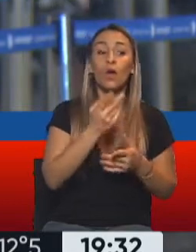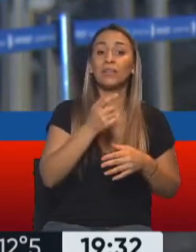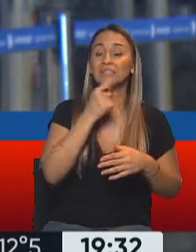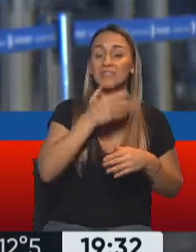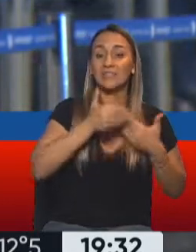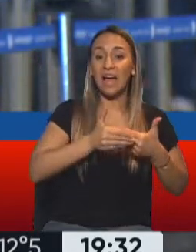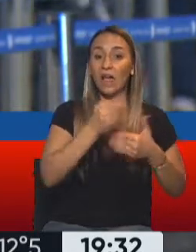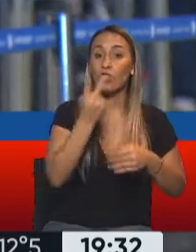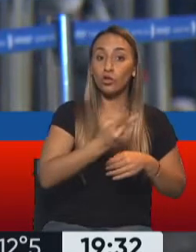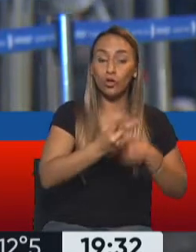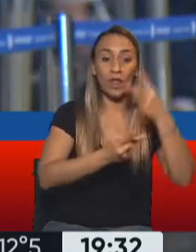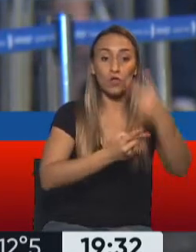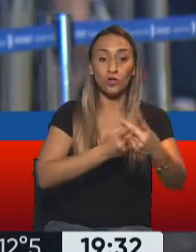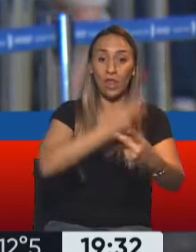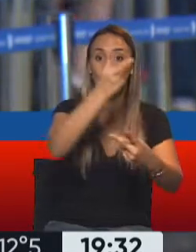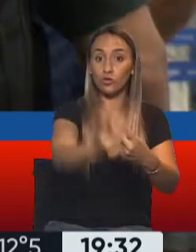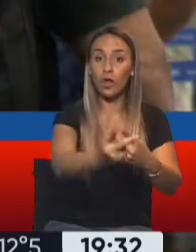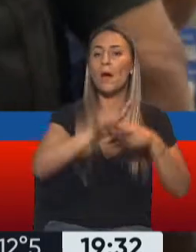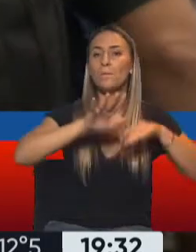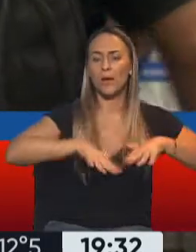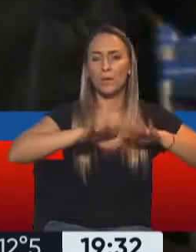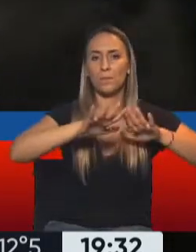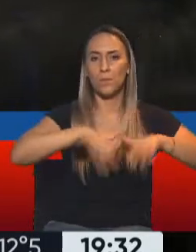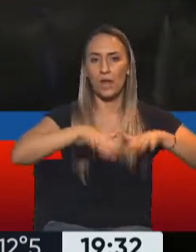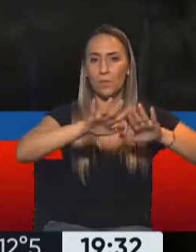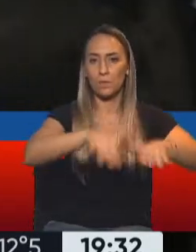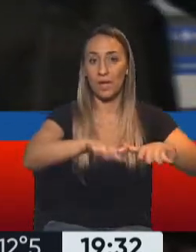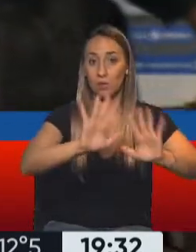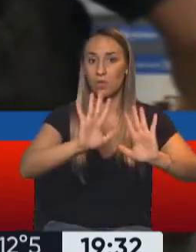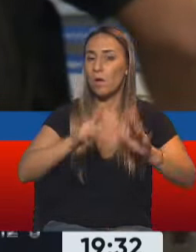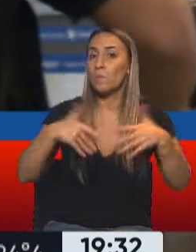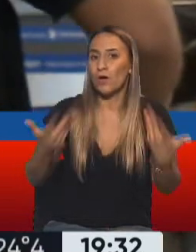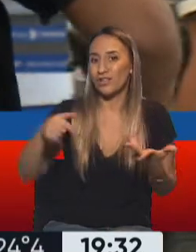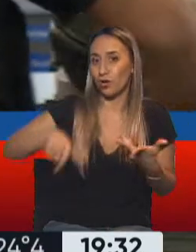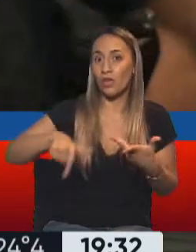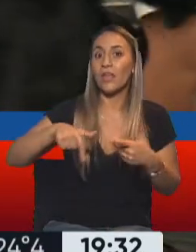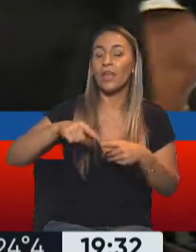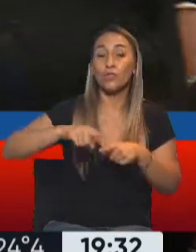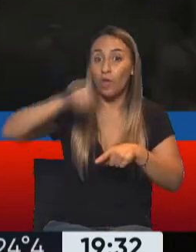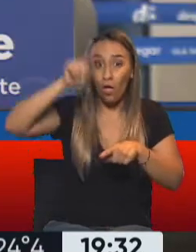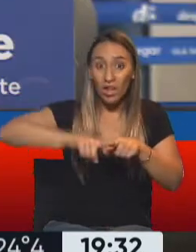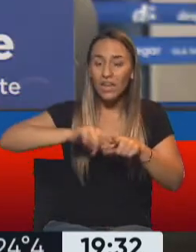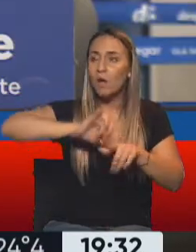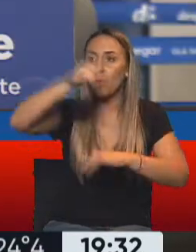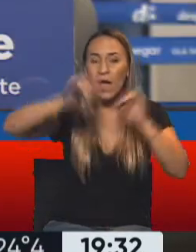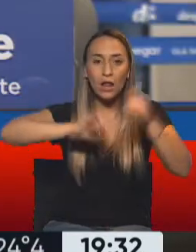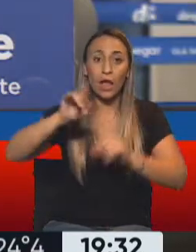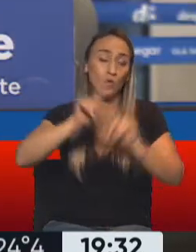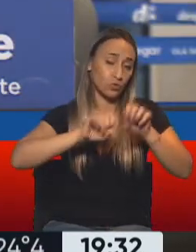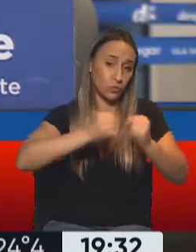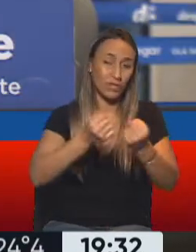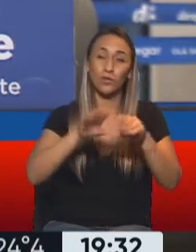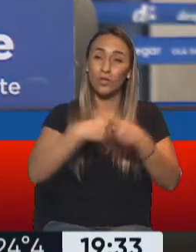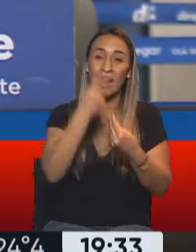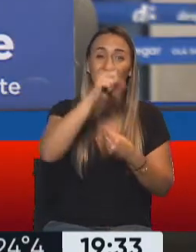decir, que muchos vuelos han sido suspendidos cada 2 horas a lo largo del día. Esto implica, en Aerolíneas Argentinas,